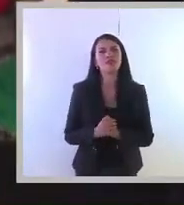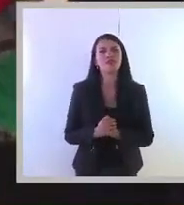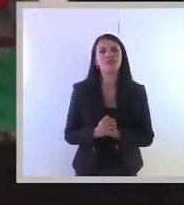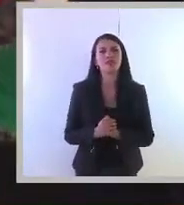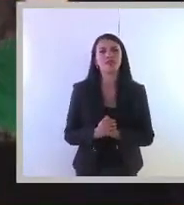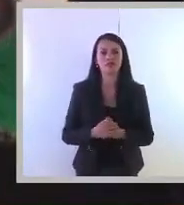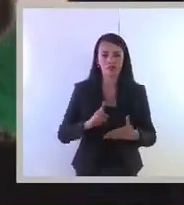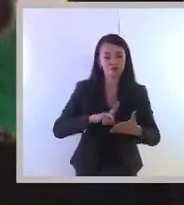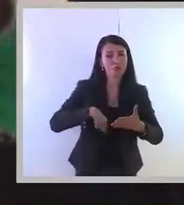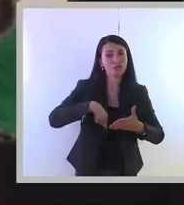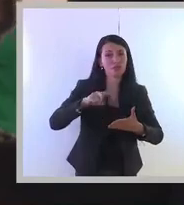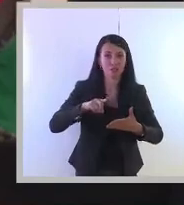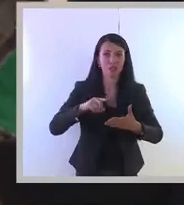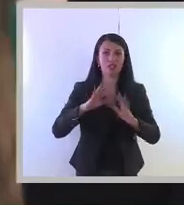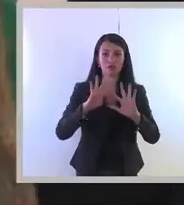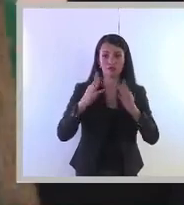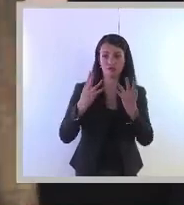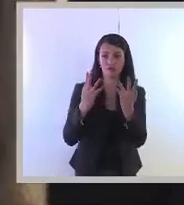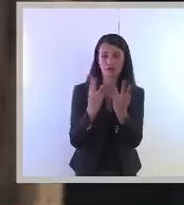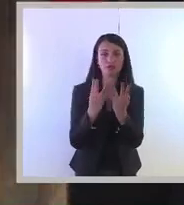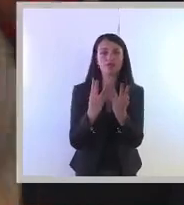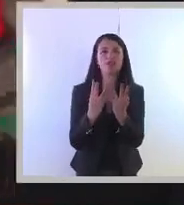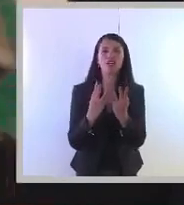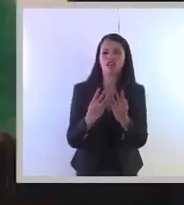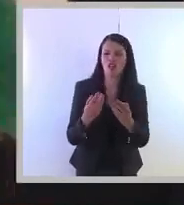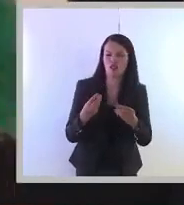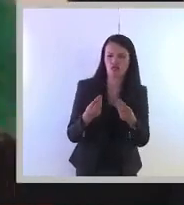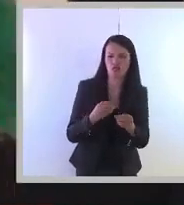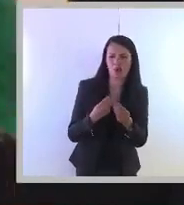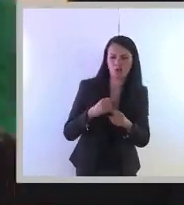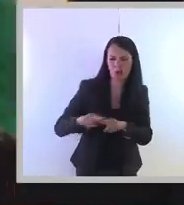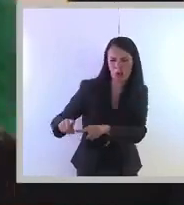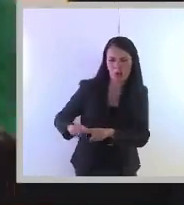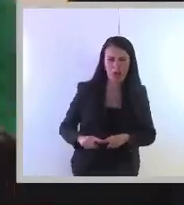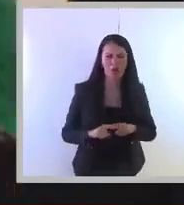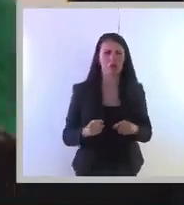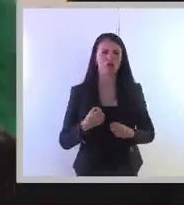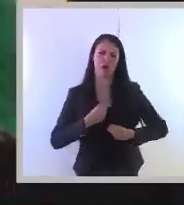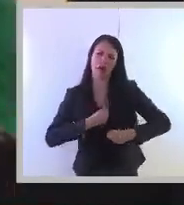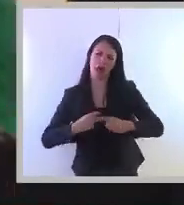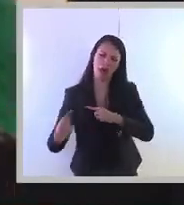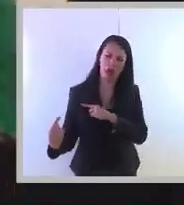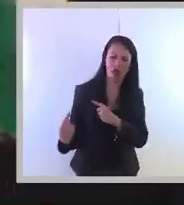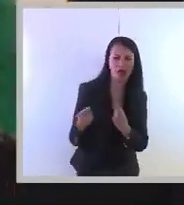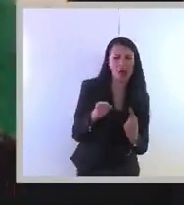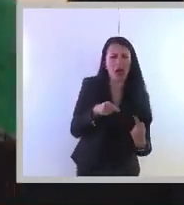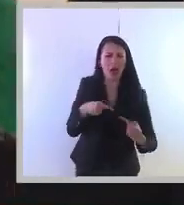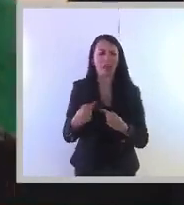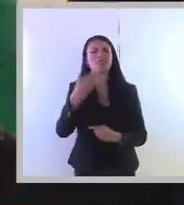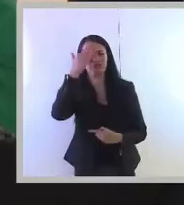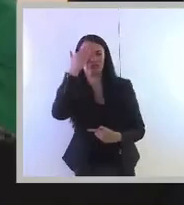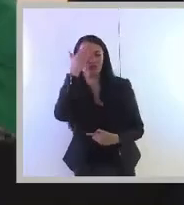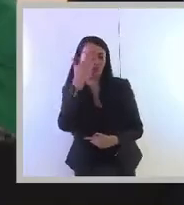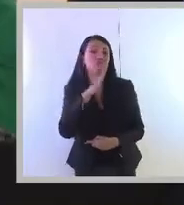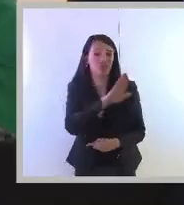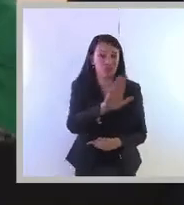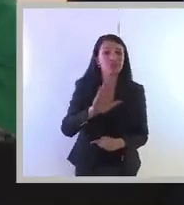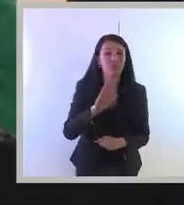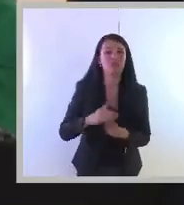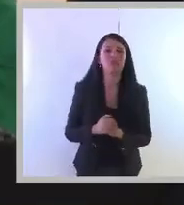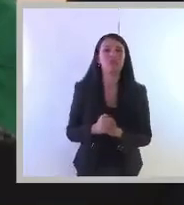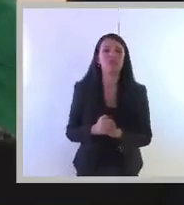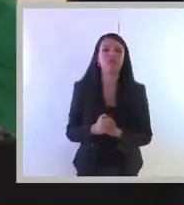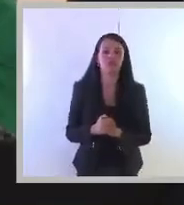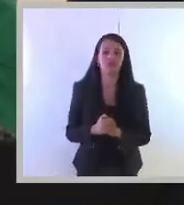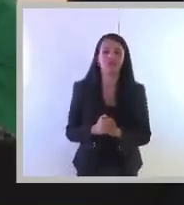Fue aprobado en el Congreso de la República con muchas discusiones, porque ustedes saben que tenemos